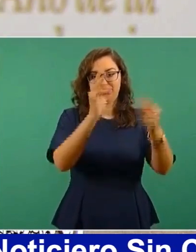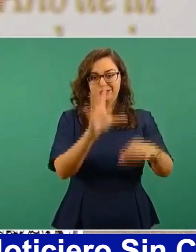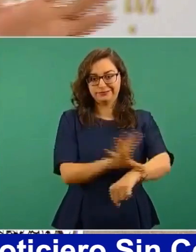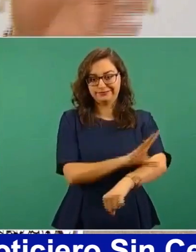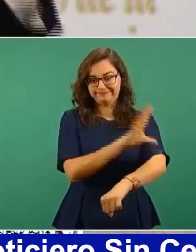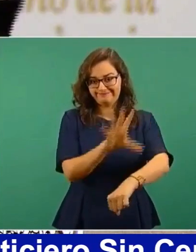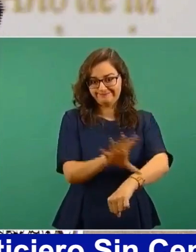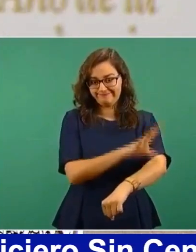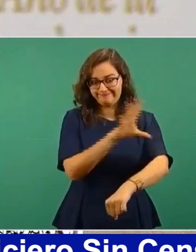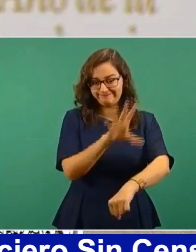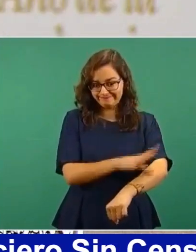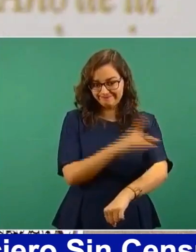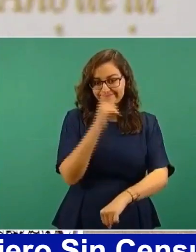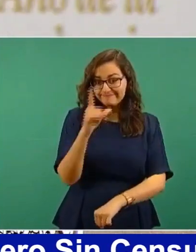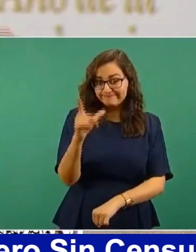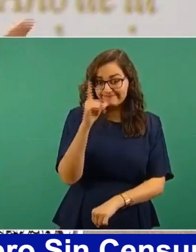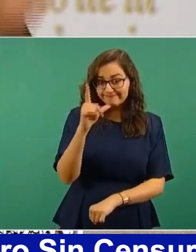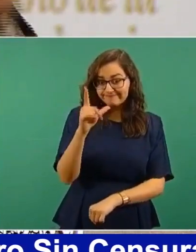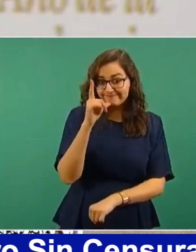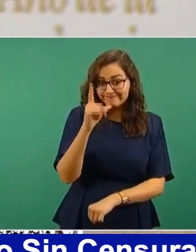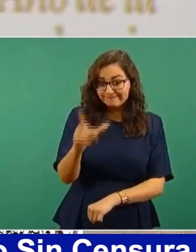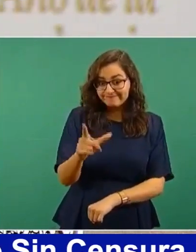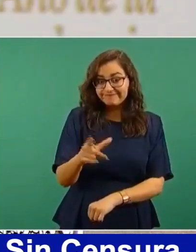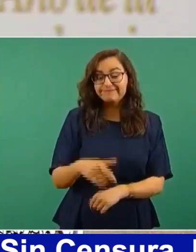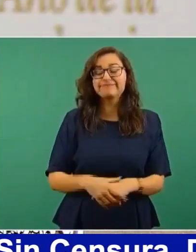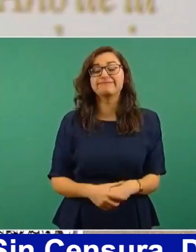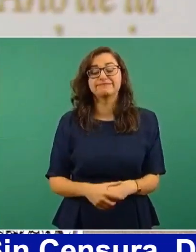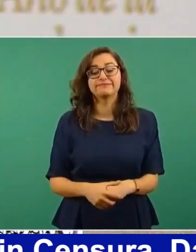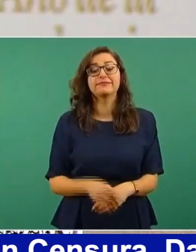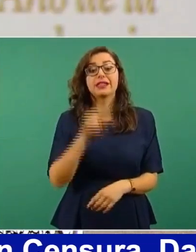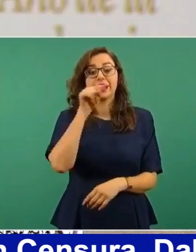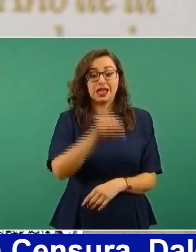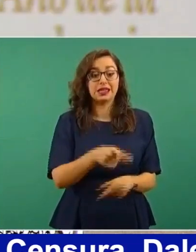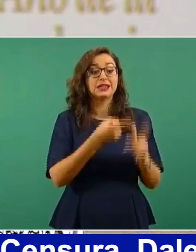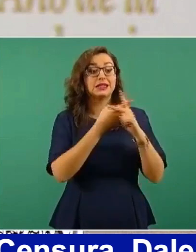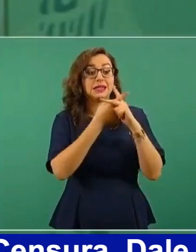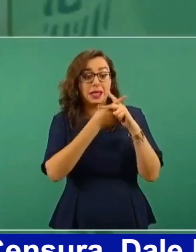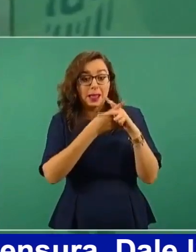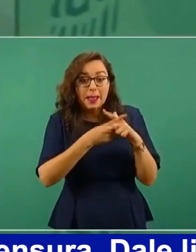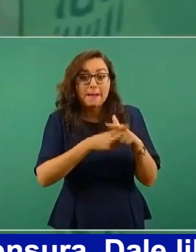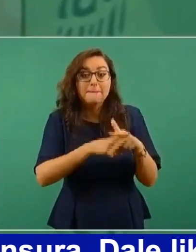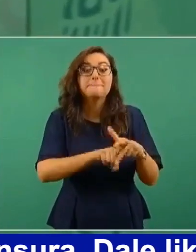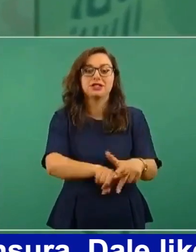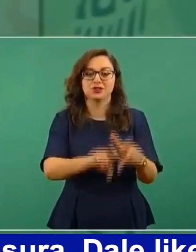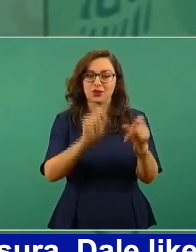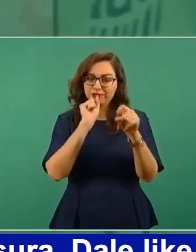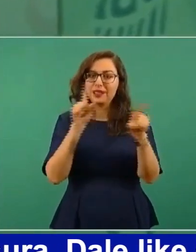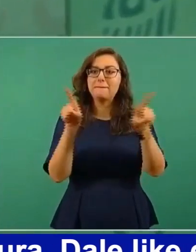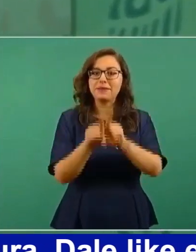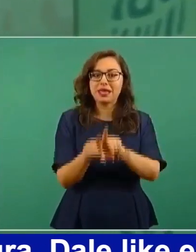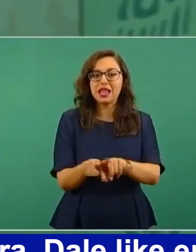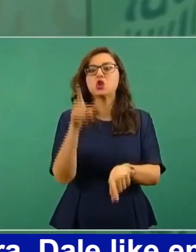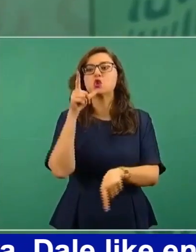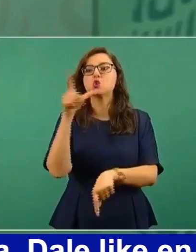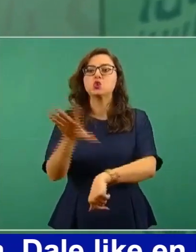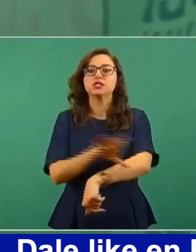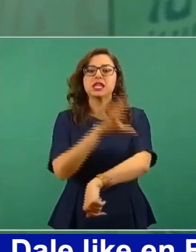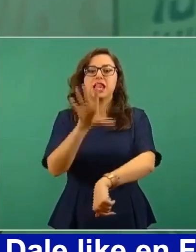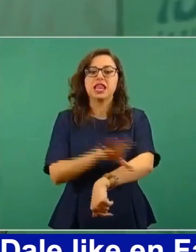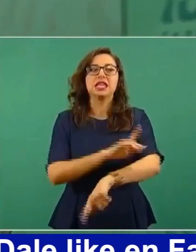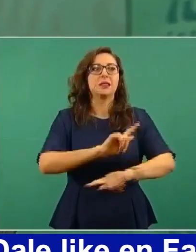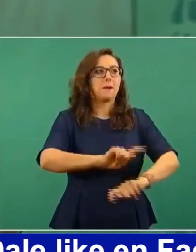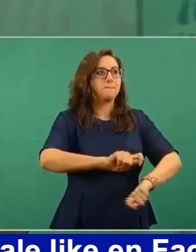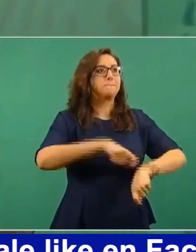porque en ese entonces comenzó el proceso de privatización de la industria eléctrica.